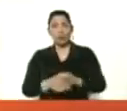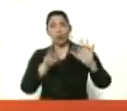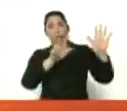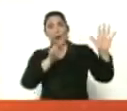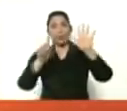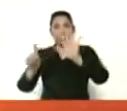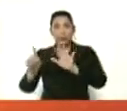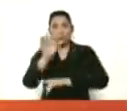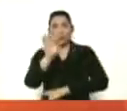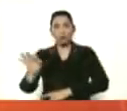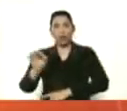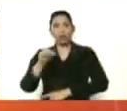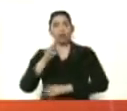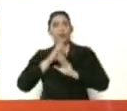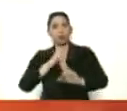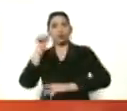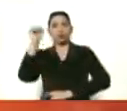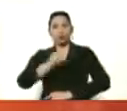86% te dice que sí.